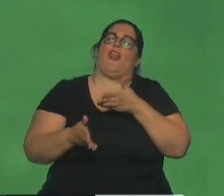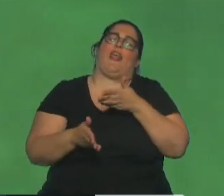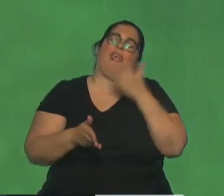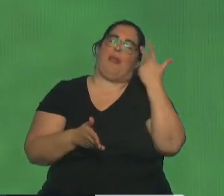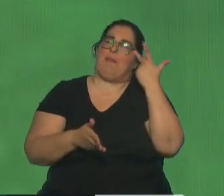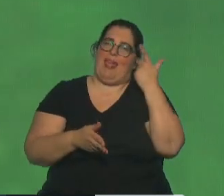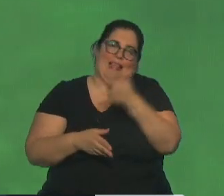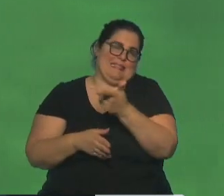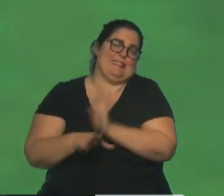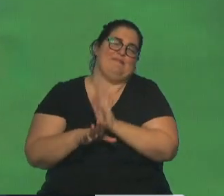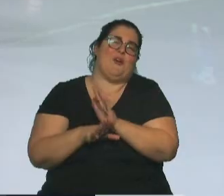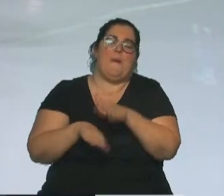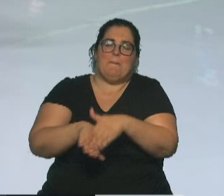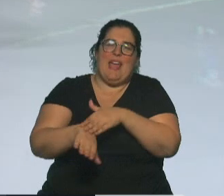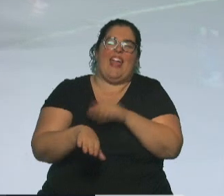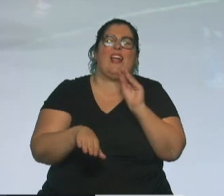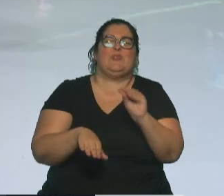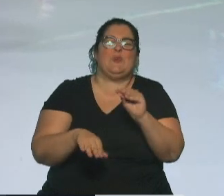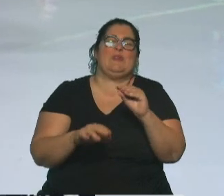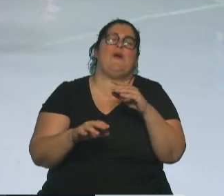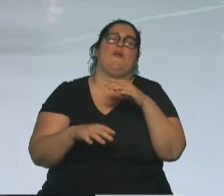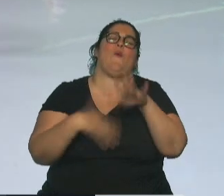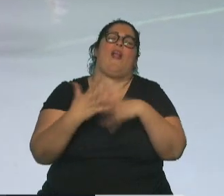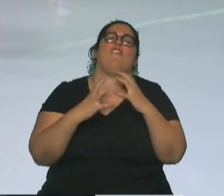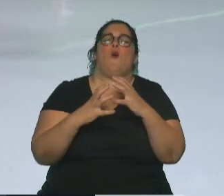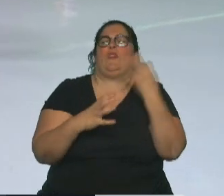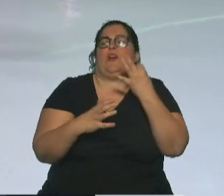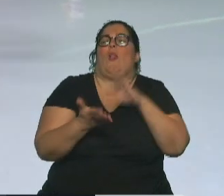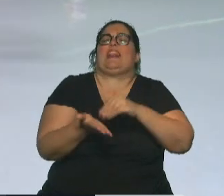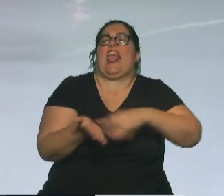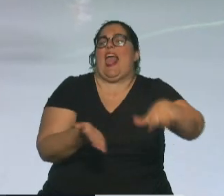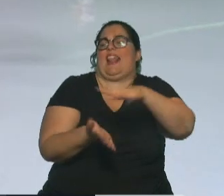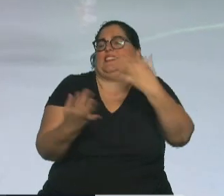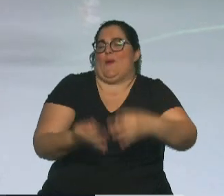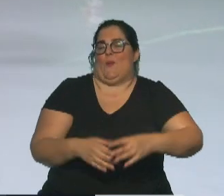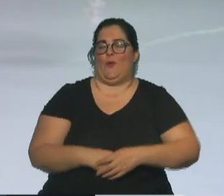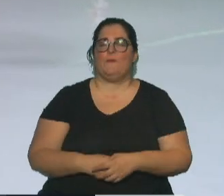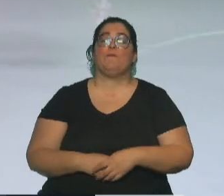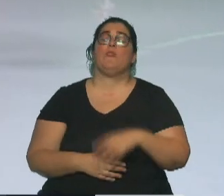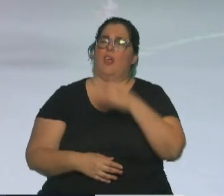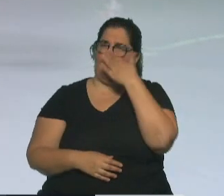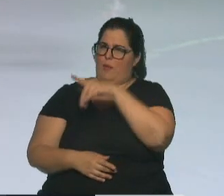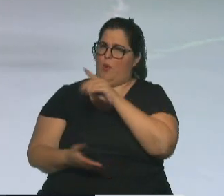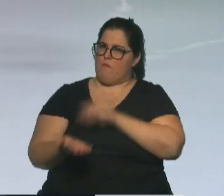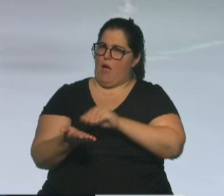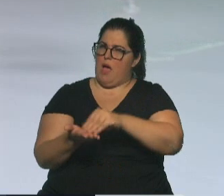esa estampa de media sucia por jugar a la pelota seguramente en la tierra. Pablo, después vamos a estar con más deporte,